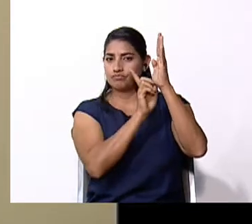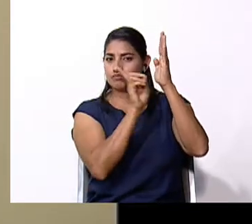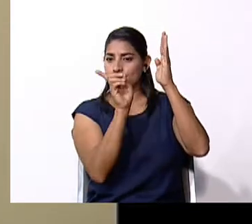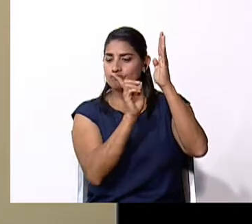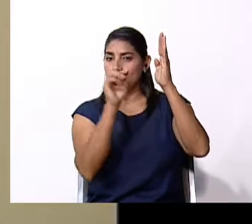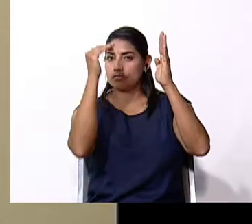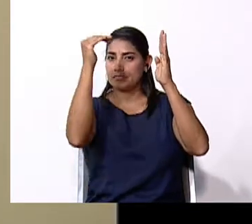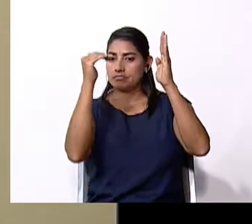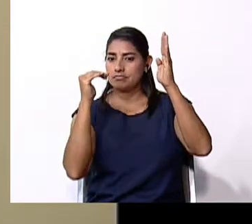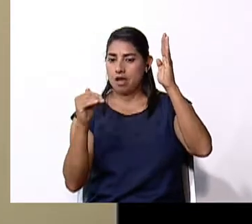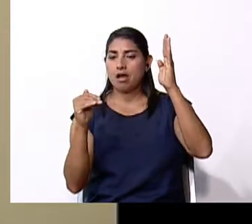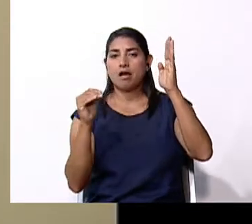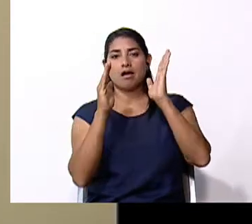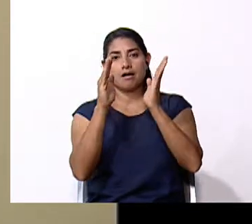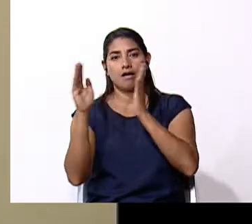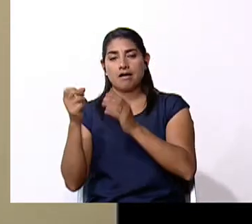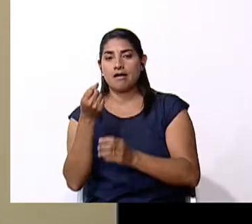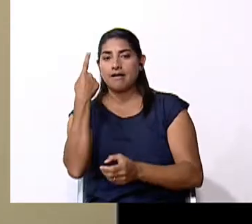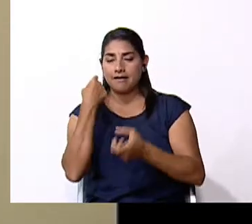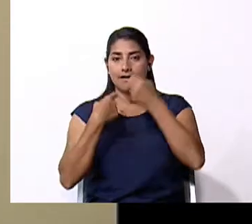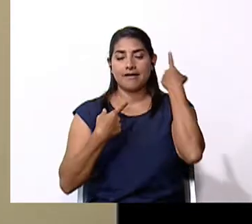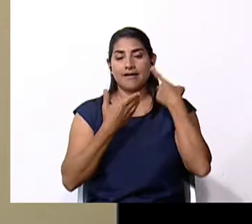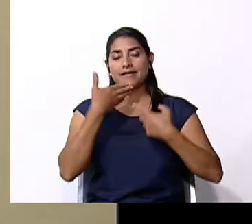que facilitará su comprensión.